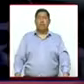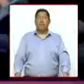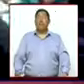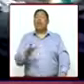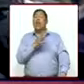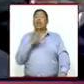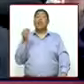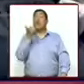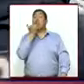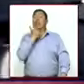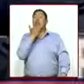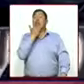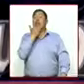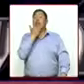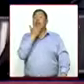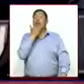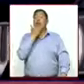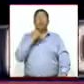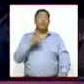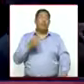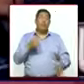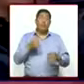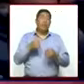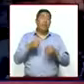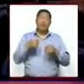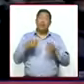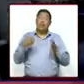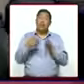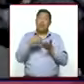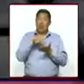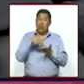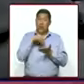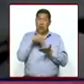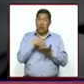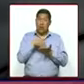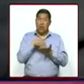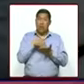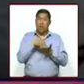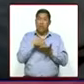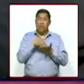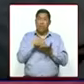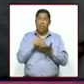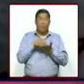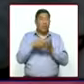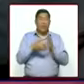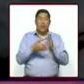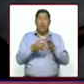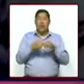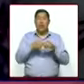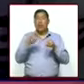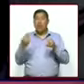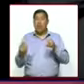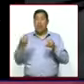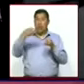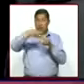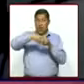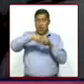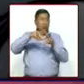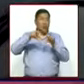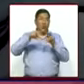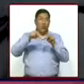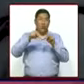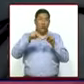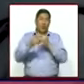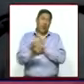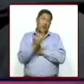Mientras tanto, ¿qué sucede en la Vallivián y Colón? Ya no hay salida ni ingreso por el momento.